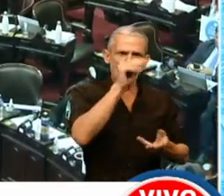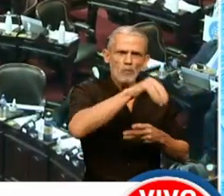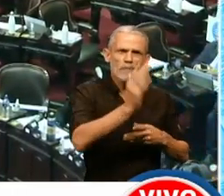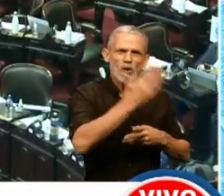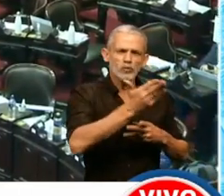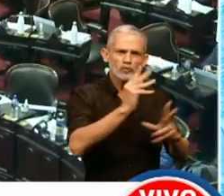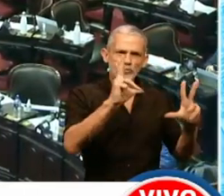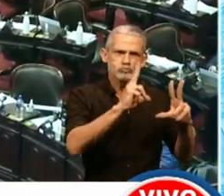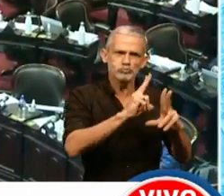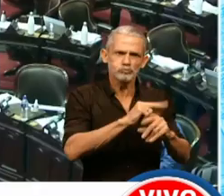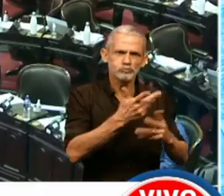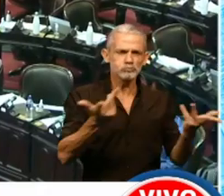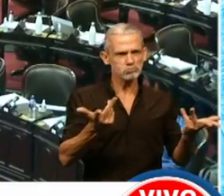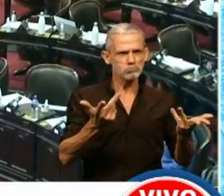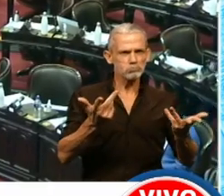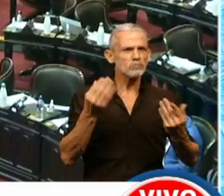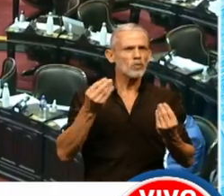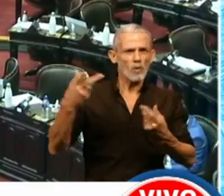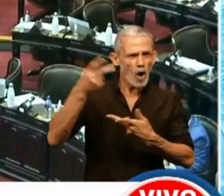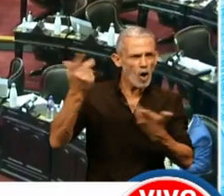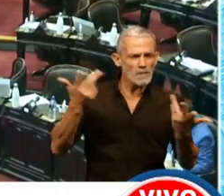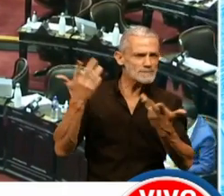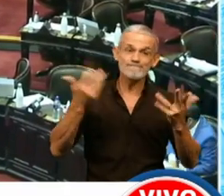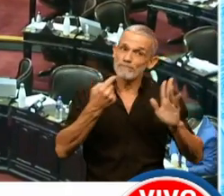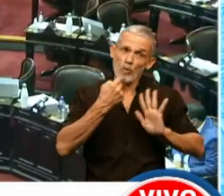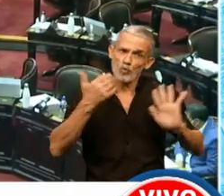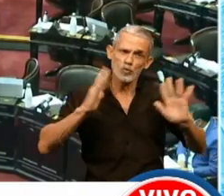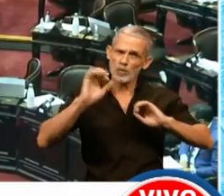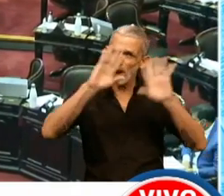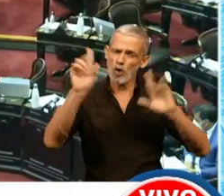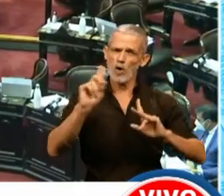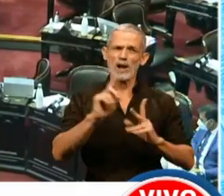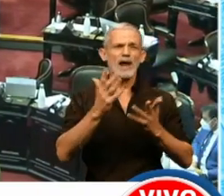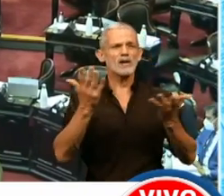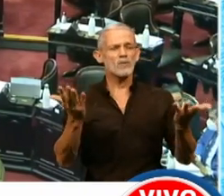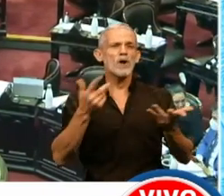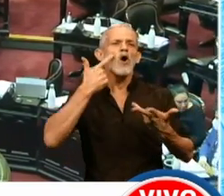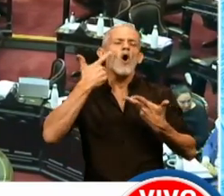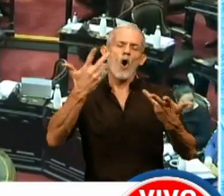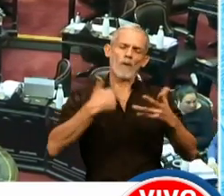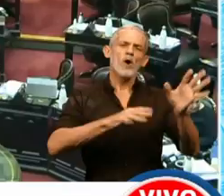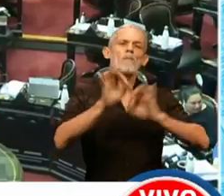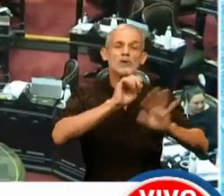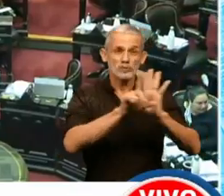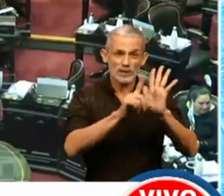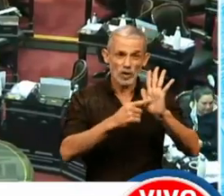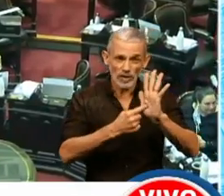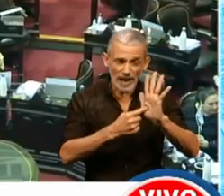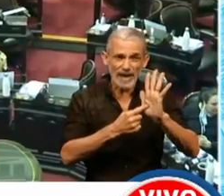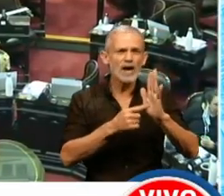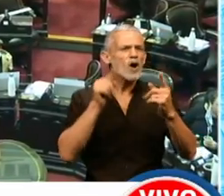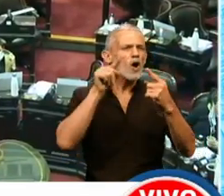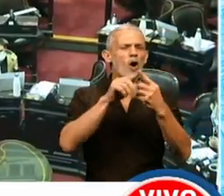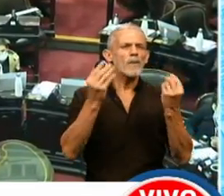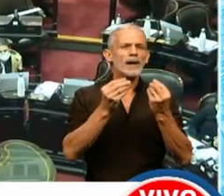producción en escasez de divisas son incógnitas que no quedan claras pero resulta obvio que este proyecto no apunta